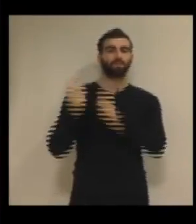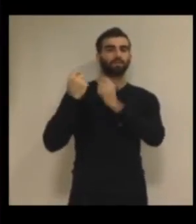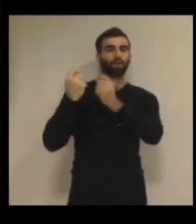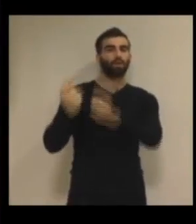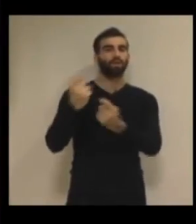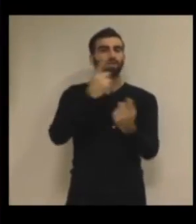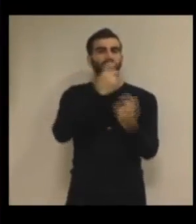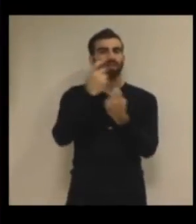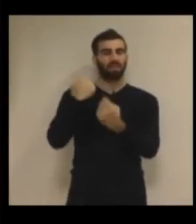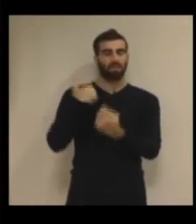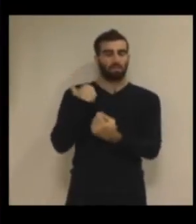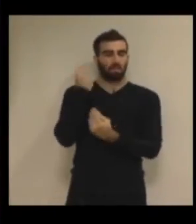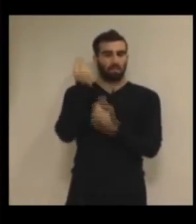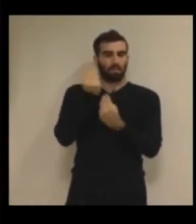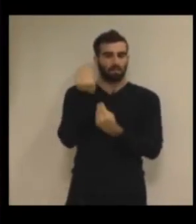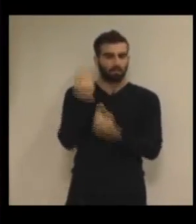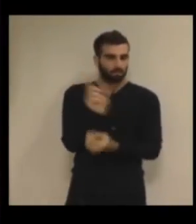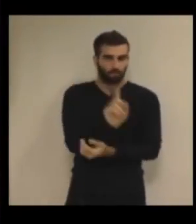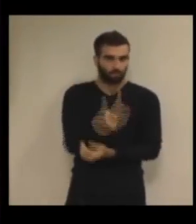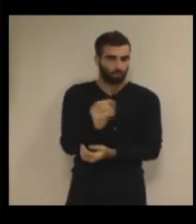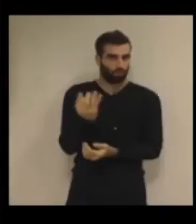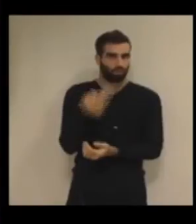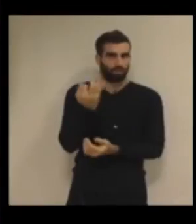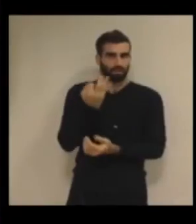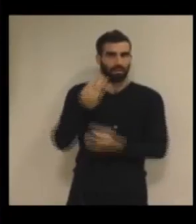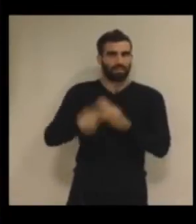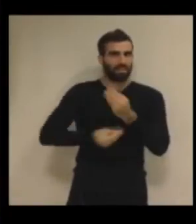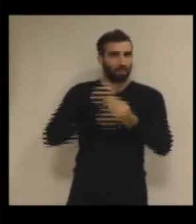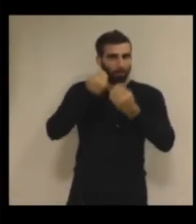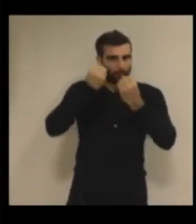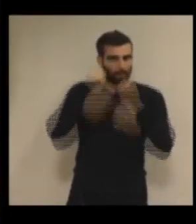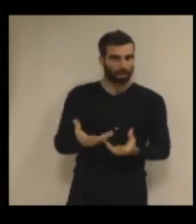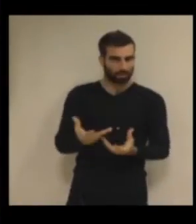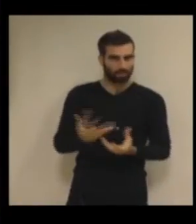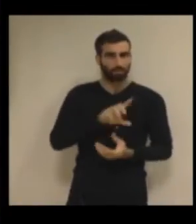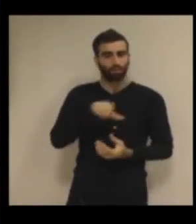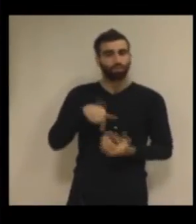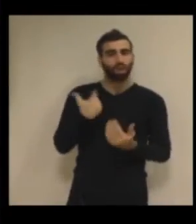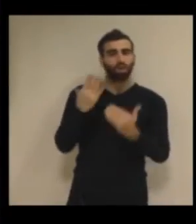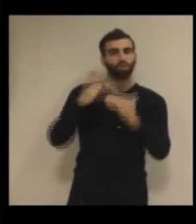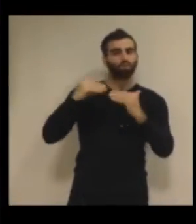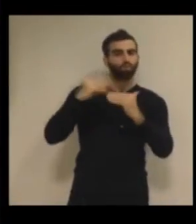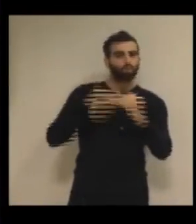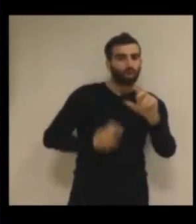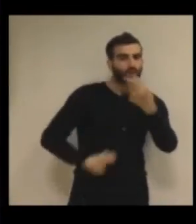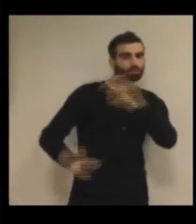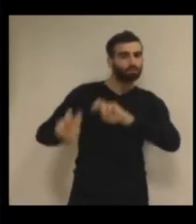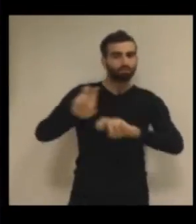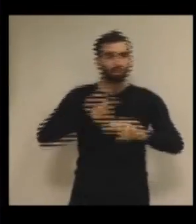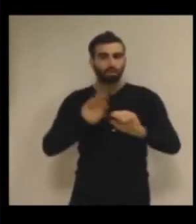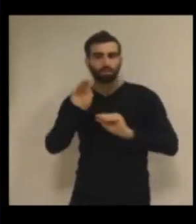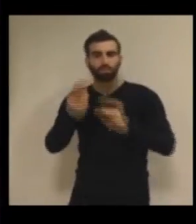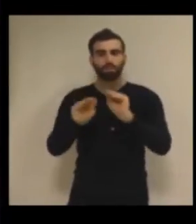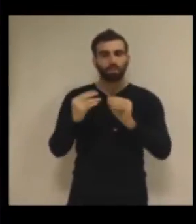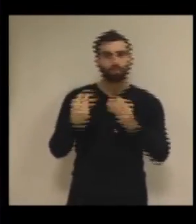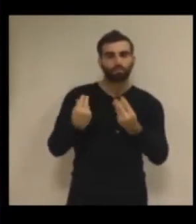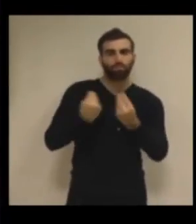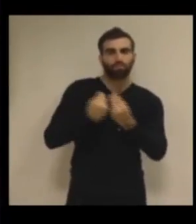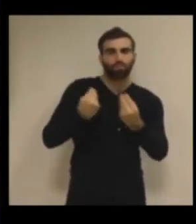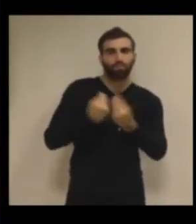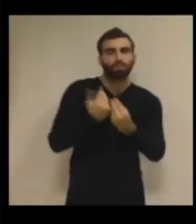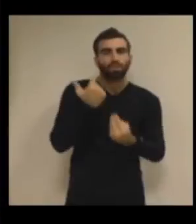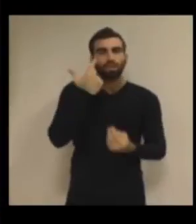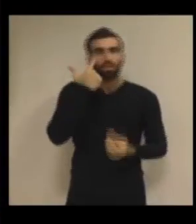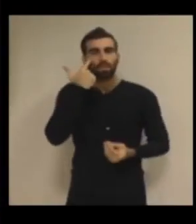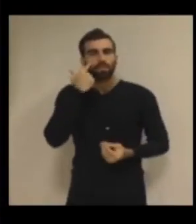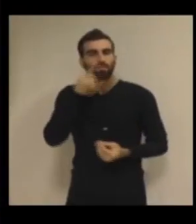necesidades. O sea, digamos que empezamos bien las cosas. Vamos, buscamos al usuario, vamos con él, dime qué te parece,